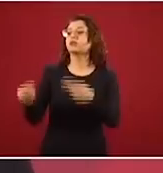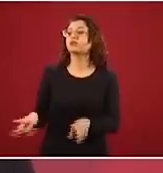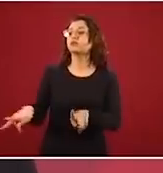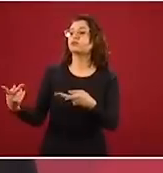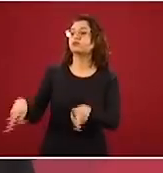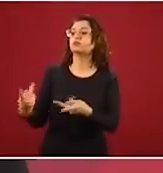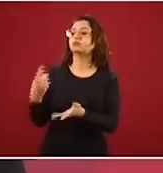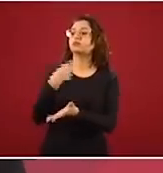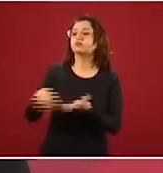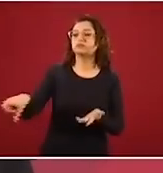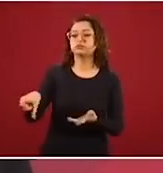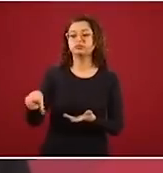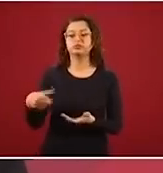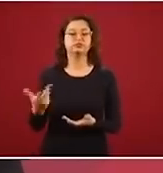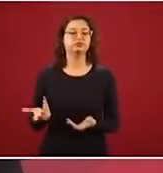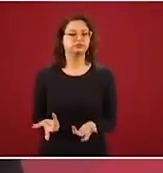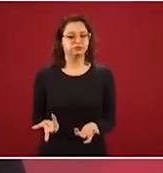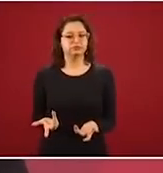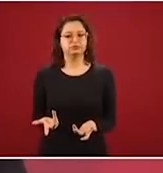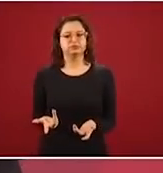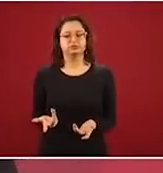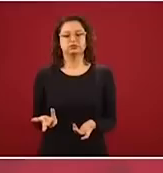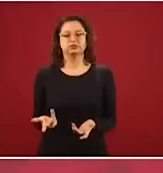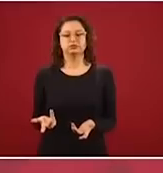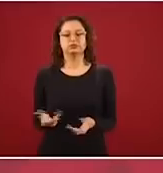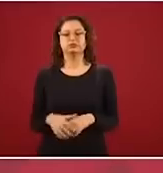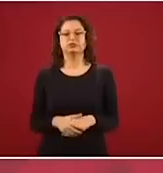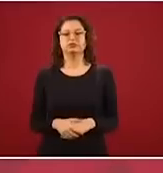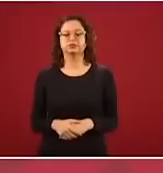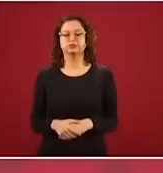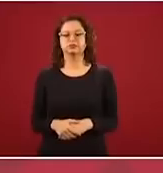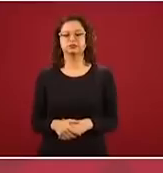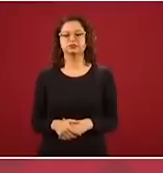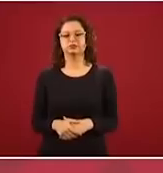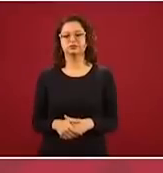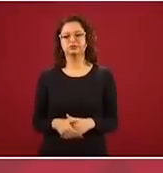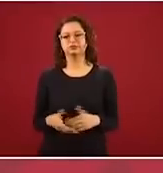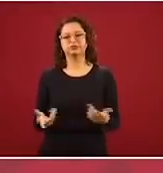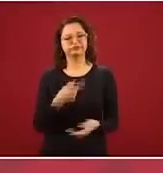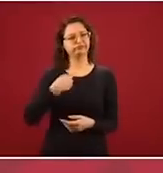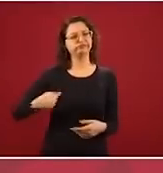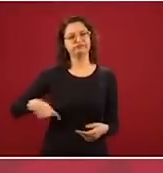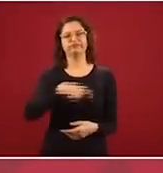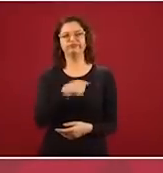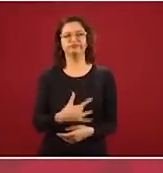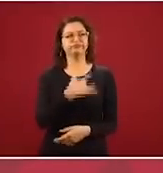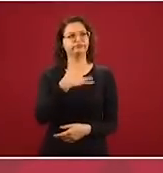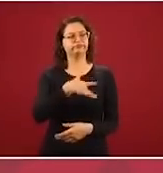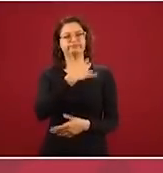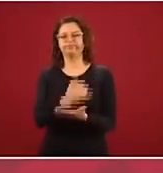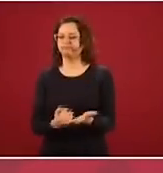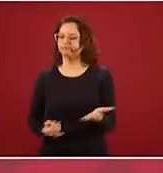a los beneficiarios el fertilizante. Entonces tomamos la decisión